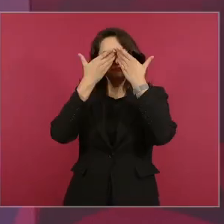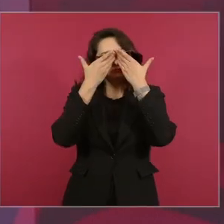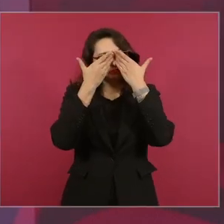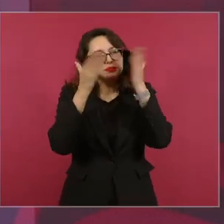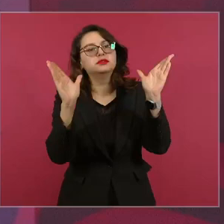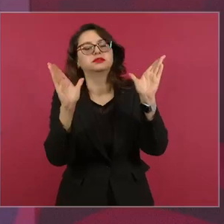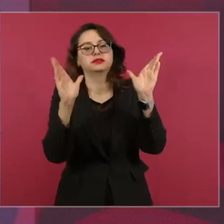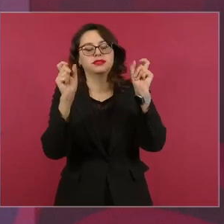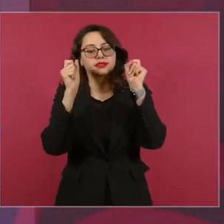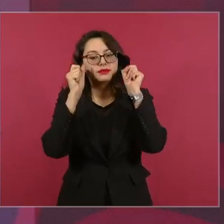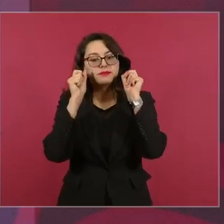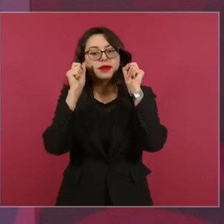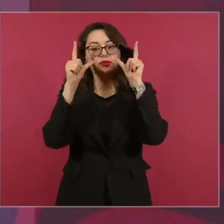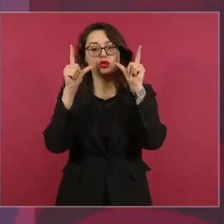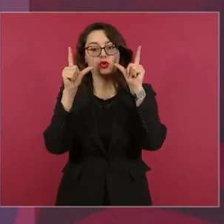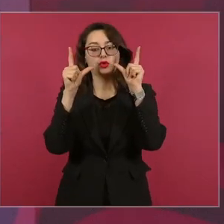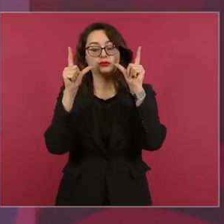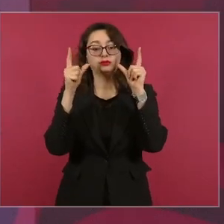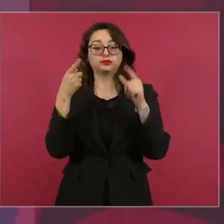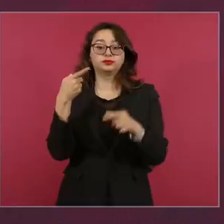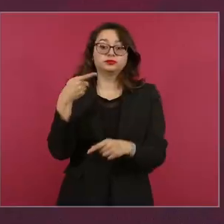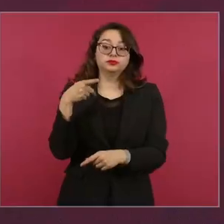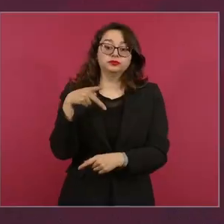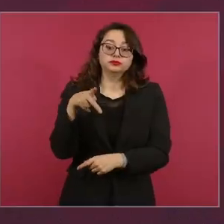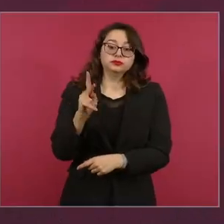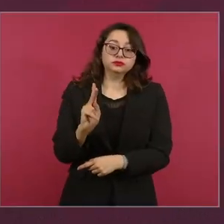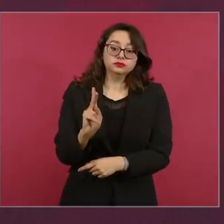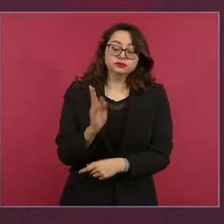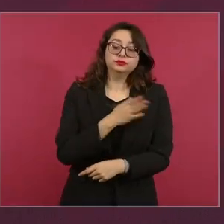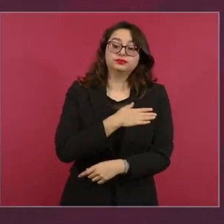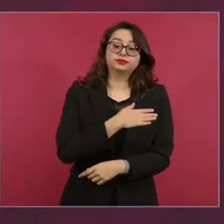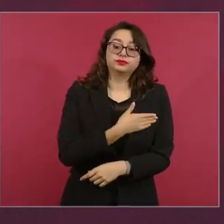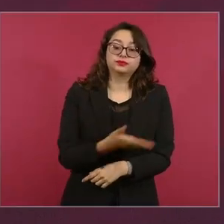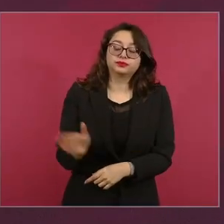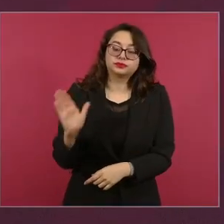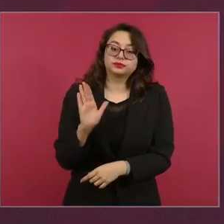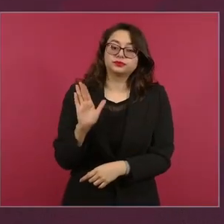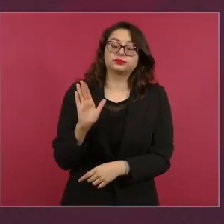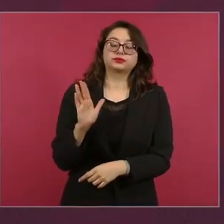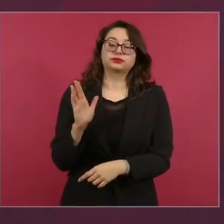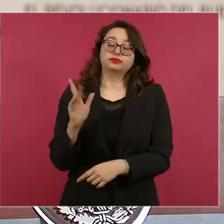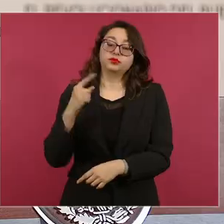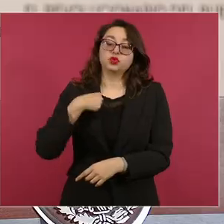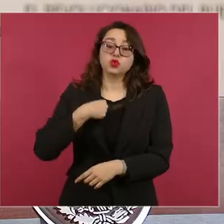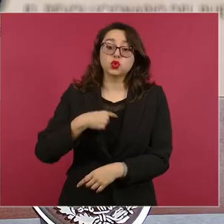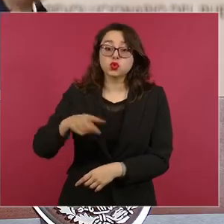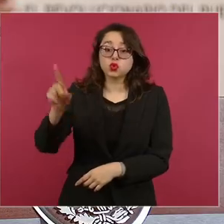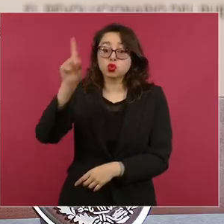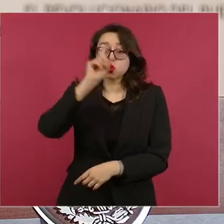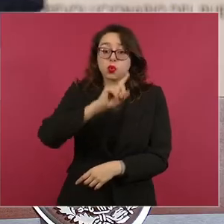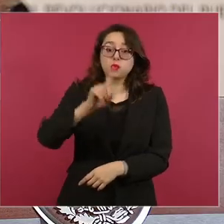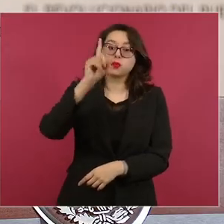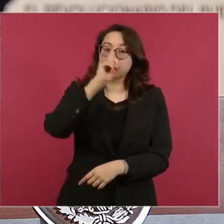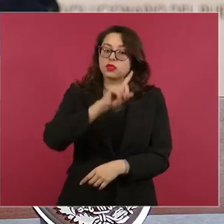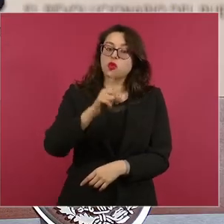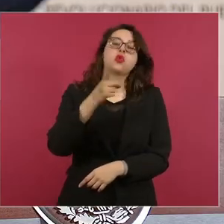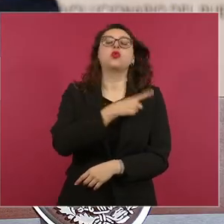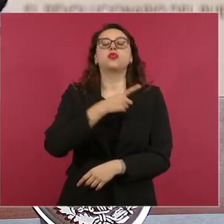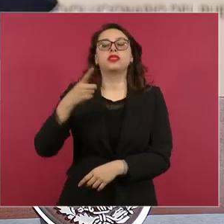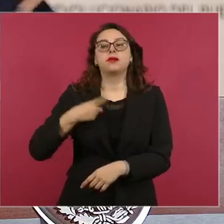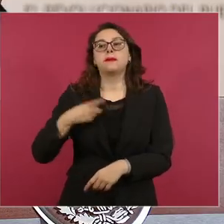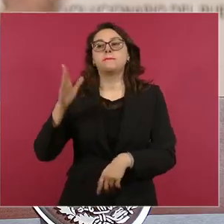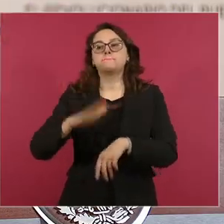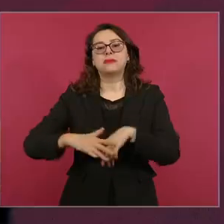recomendación para quienes ayudan mucho en las redes sociales, de dar más